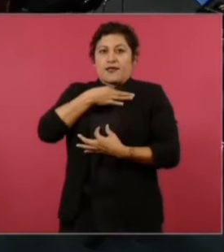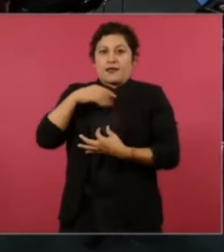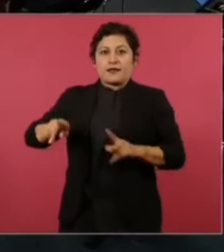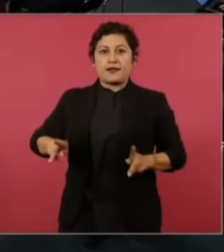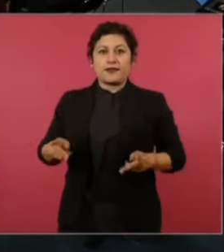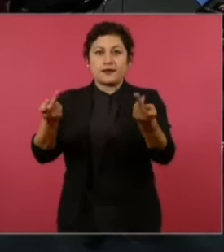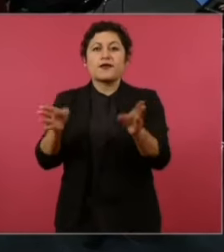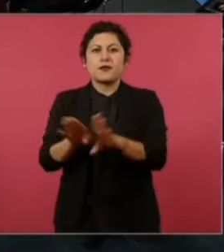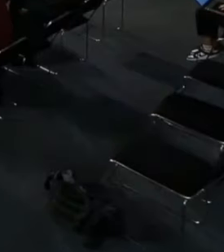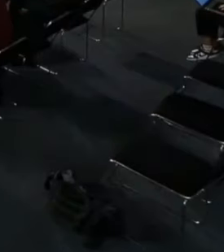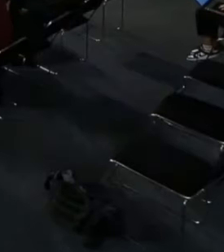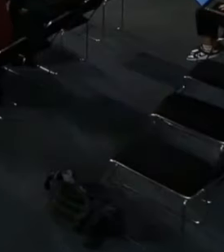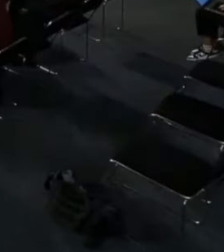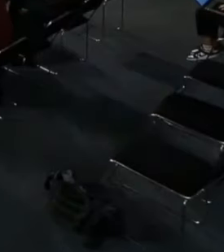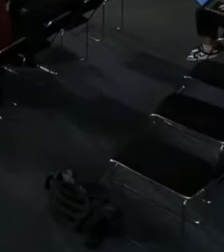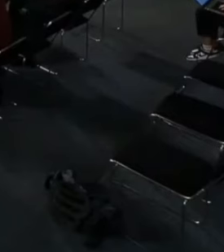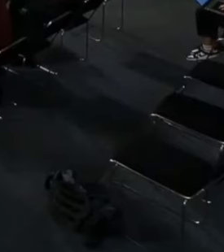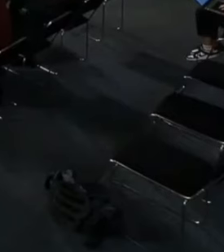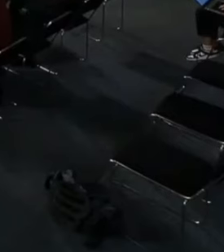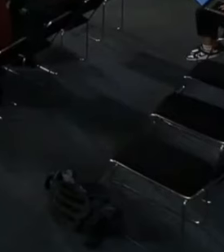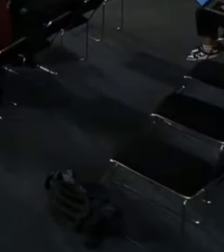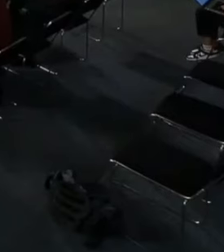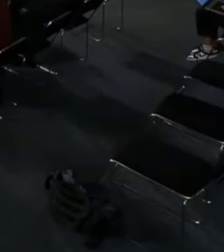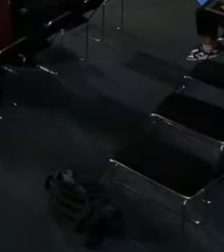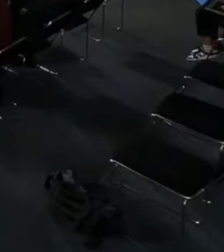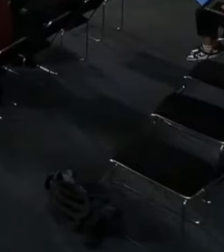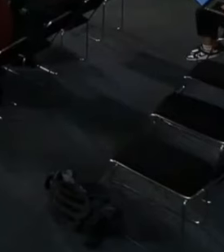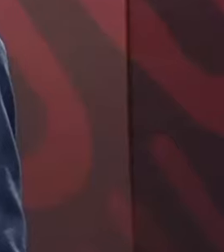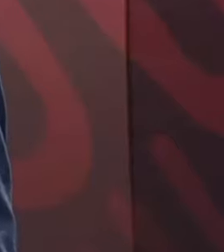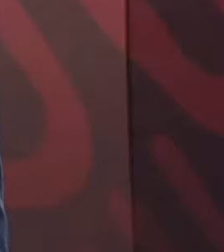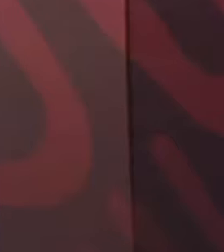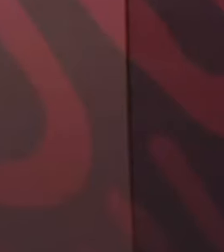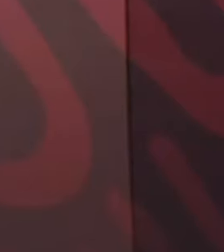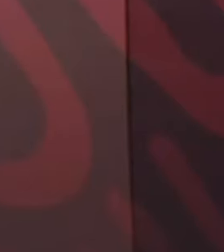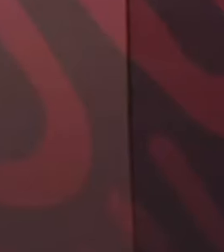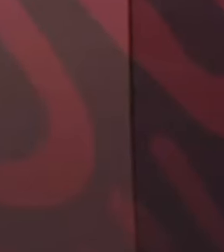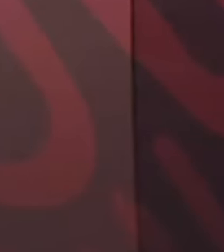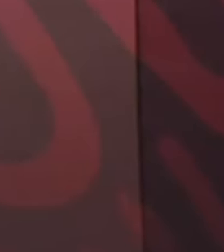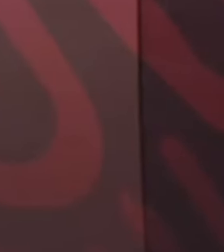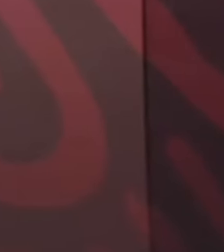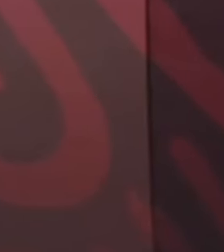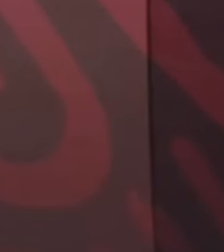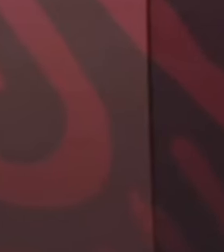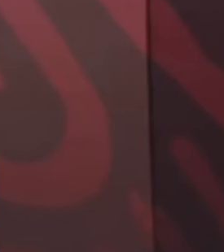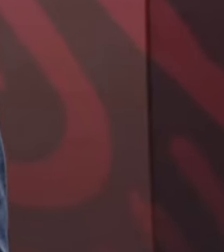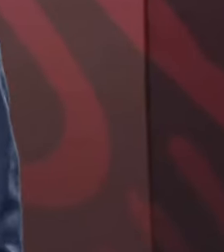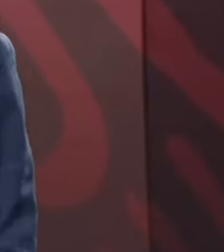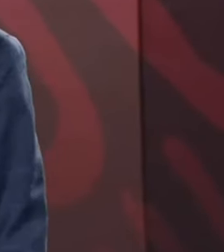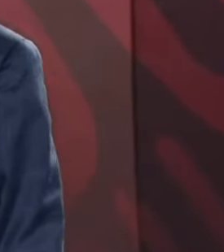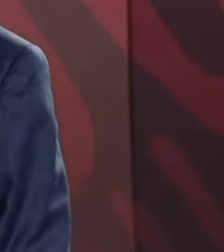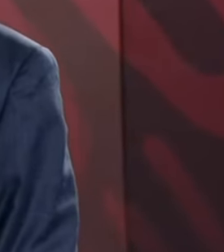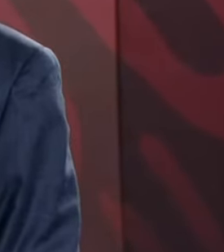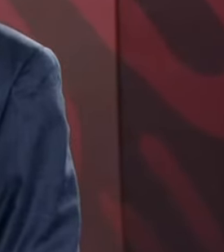¿Cómo se llama la marca? Pineda Cobalín, que son muy buenas, mexicana, Yo a veces me